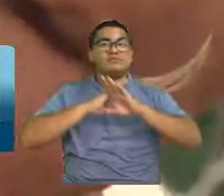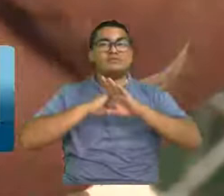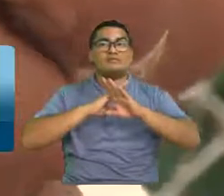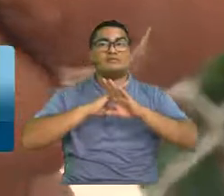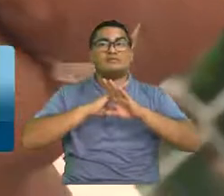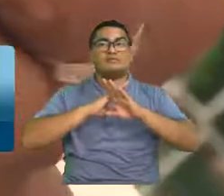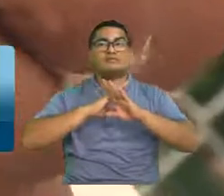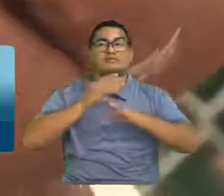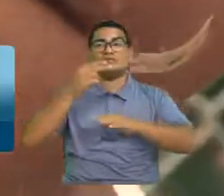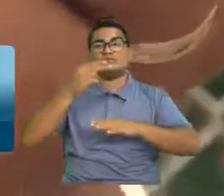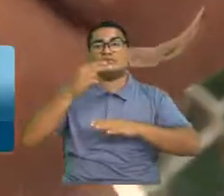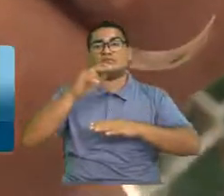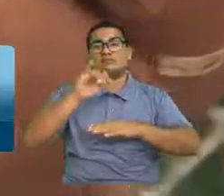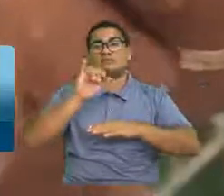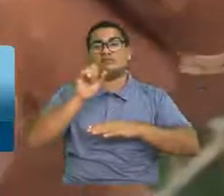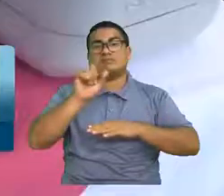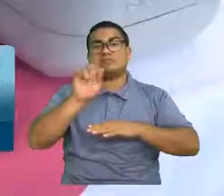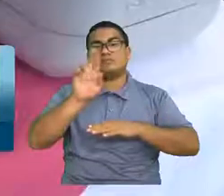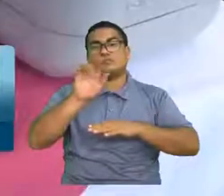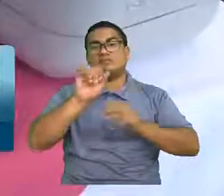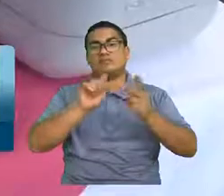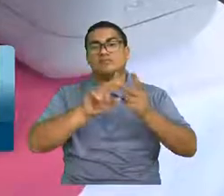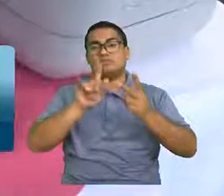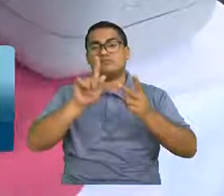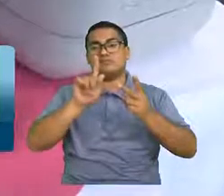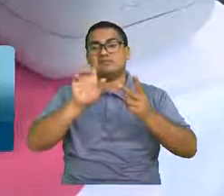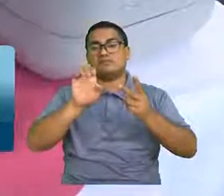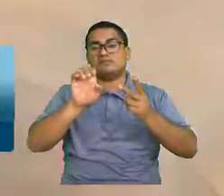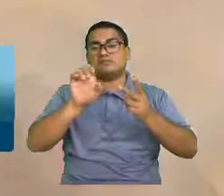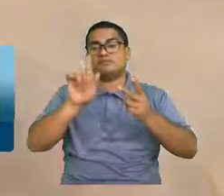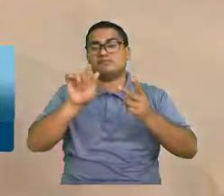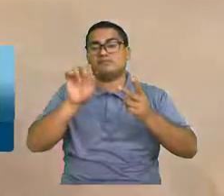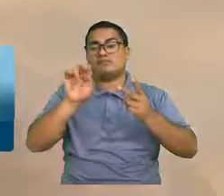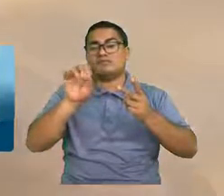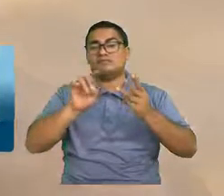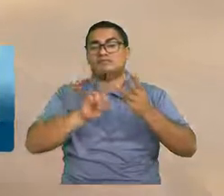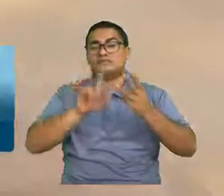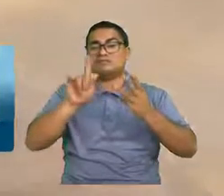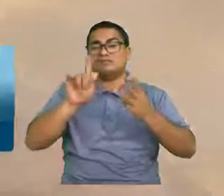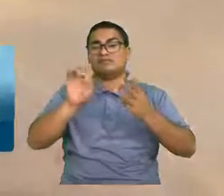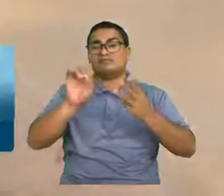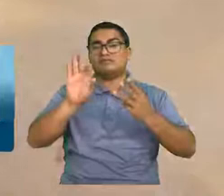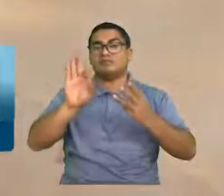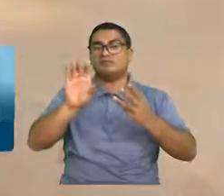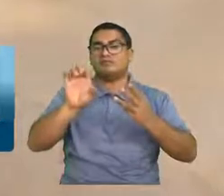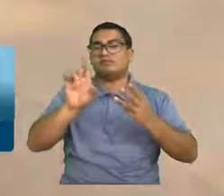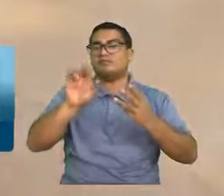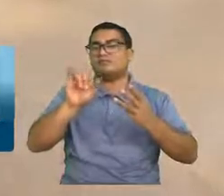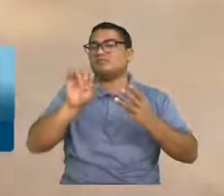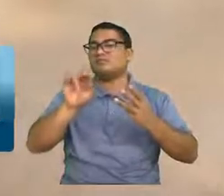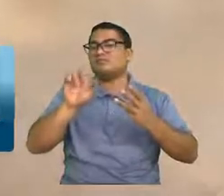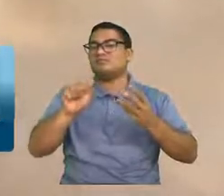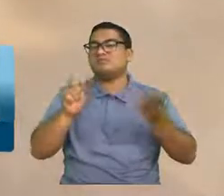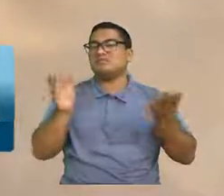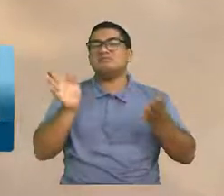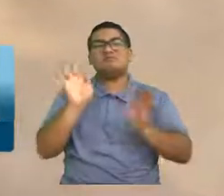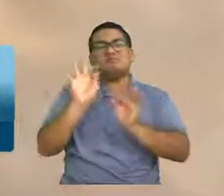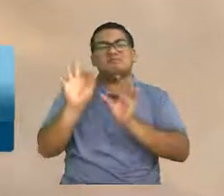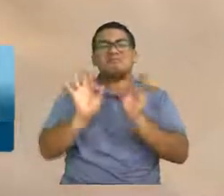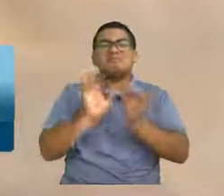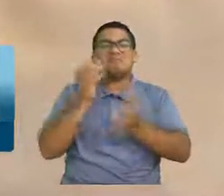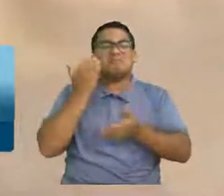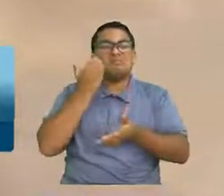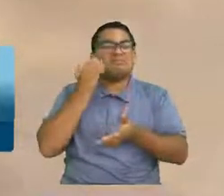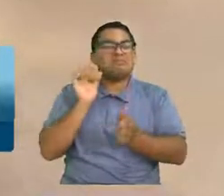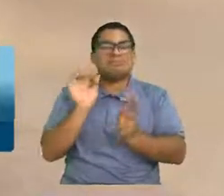contra disteria, tétanos. La toferina, sí, creo. La toferina. Esa toferina sí. También es poco que se... Ya,